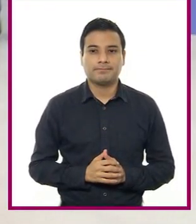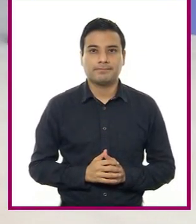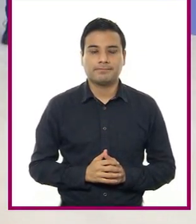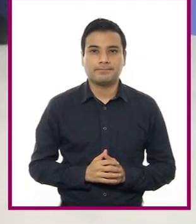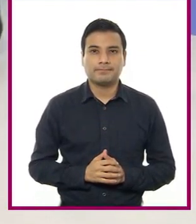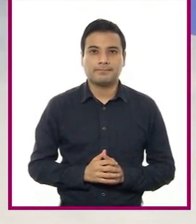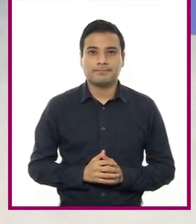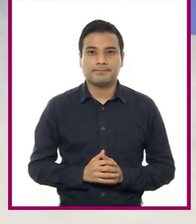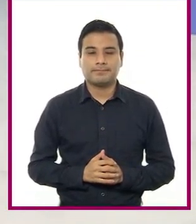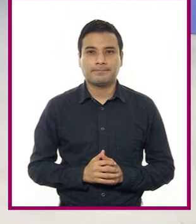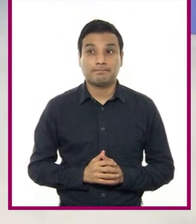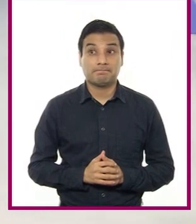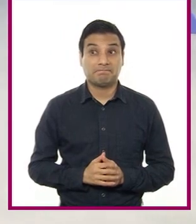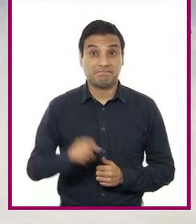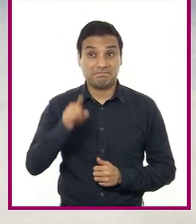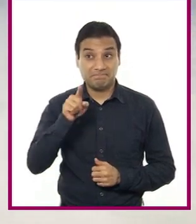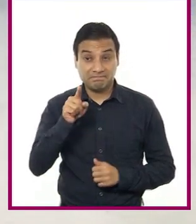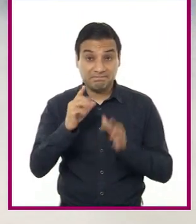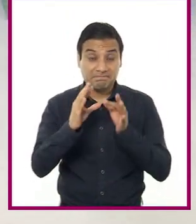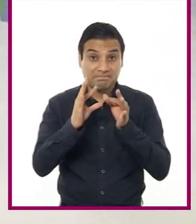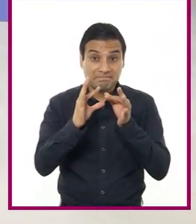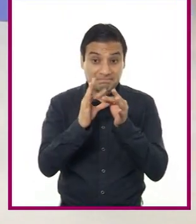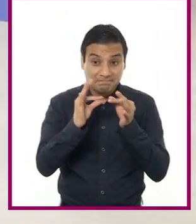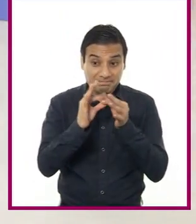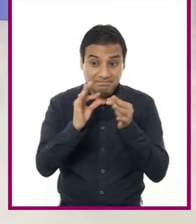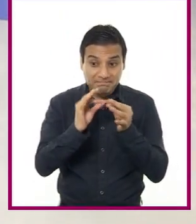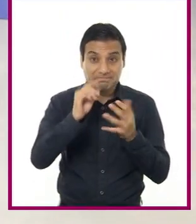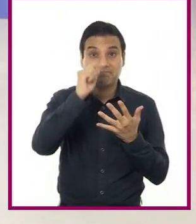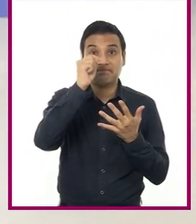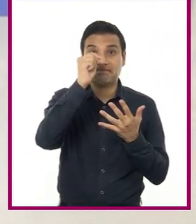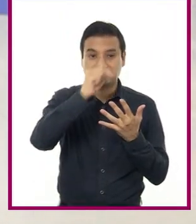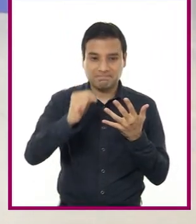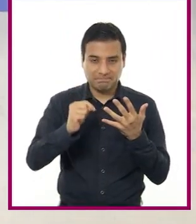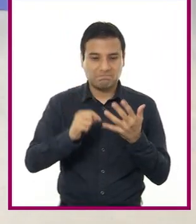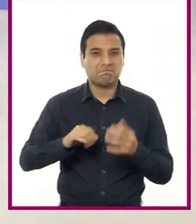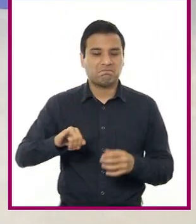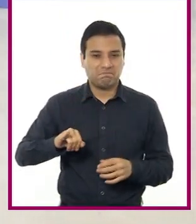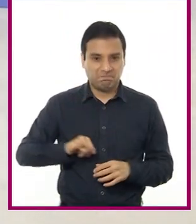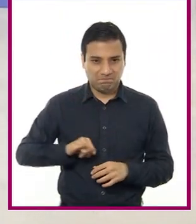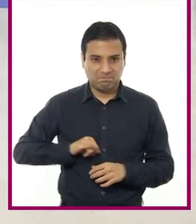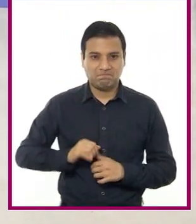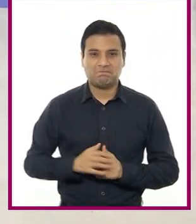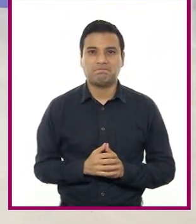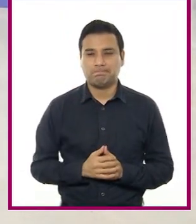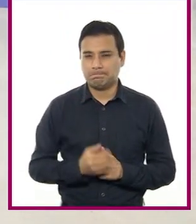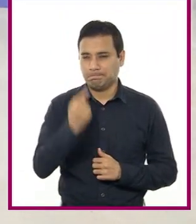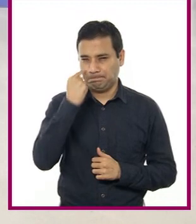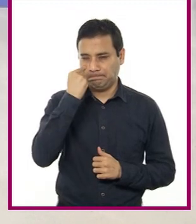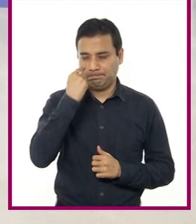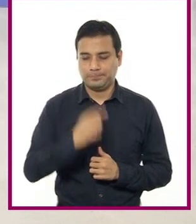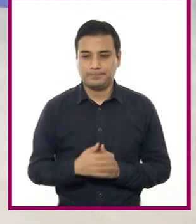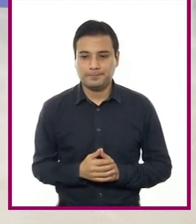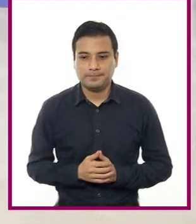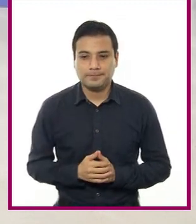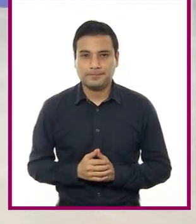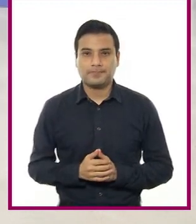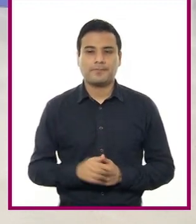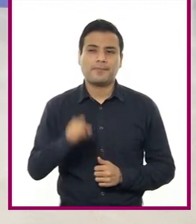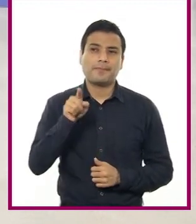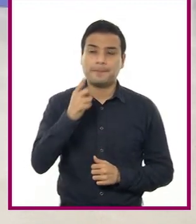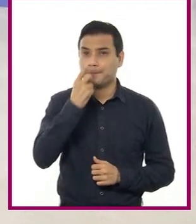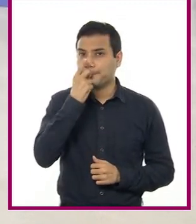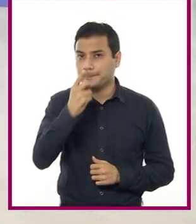Varias son las ideas de la maestra Chávez Coronado que me gustaría rescatar acerca de la rendición de cuentas, ya que la define